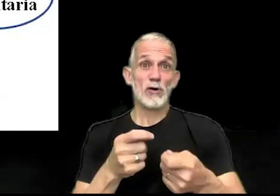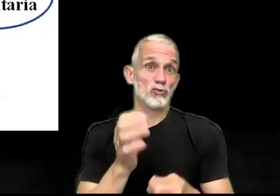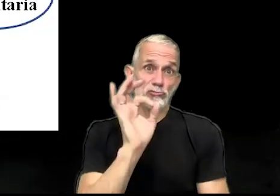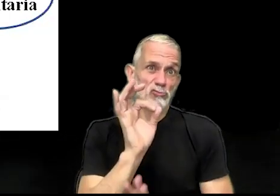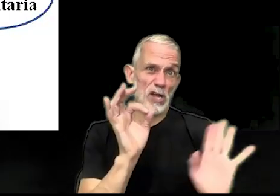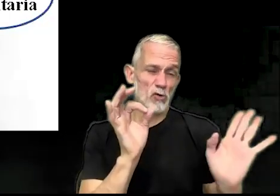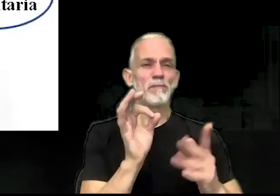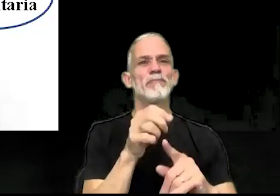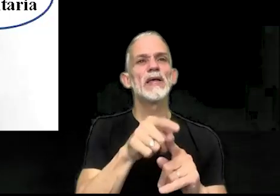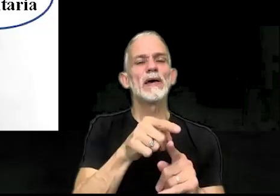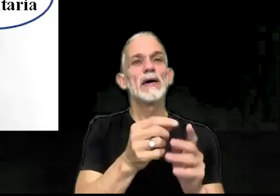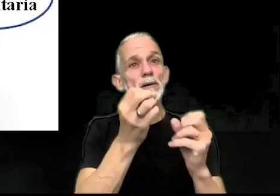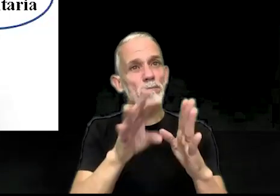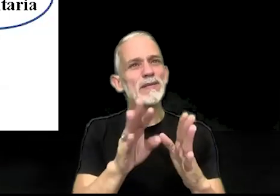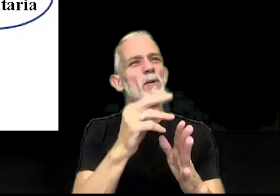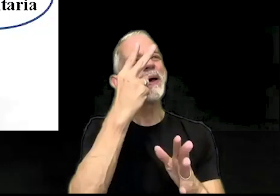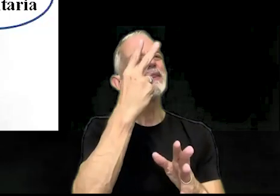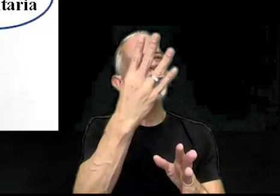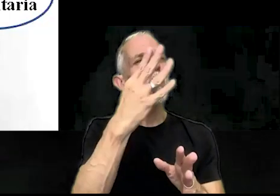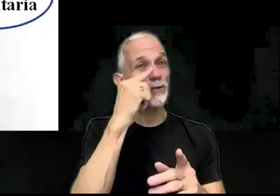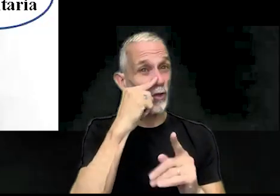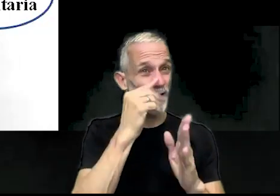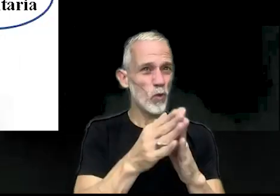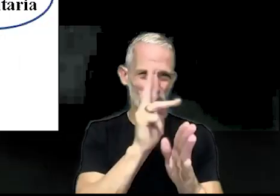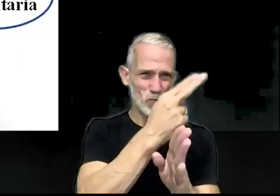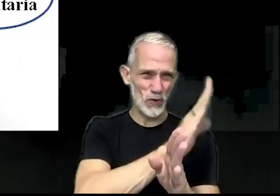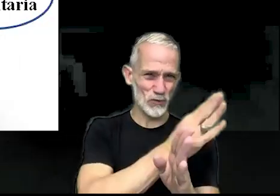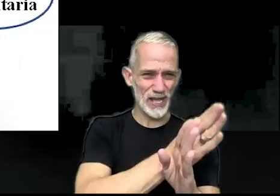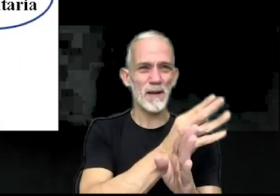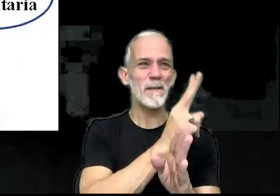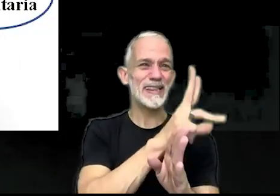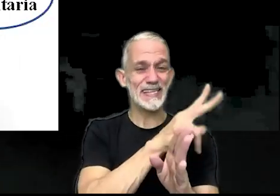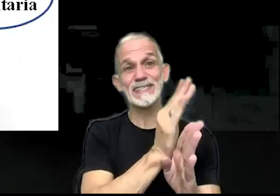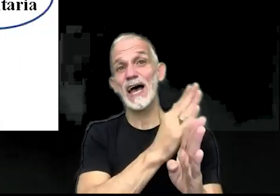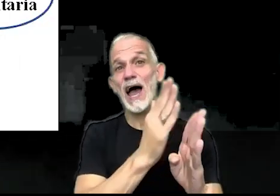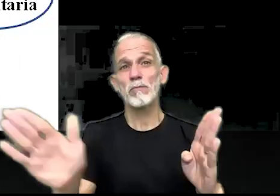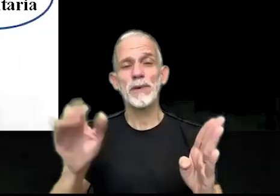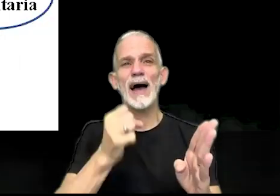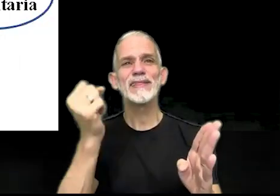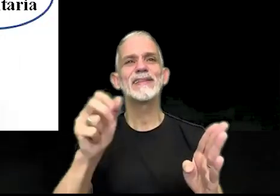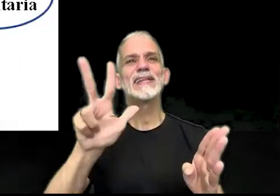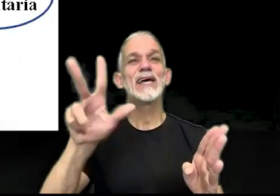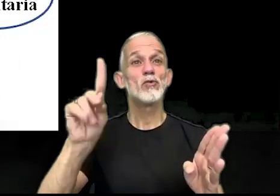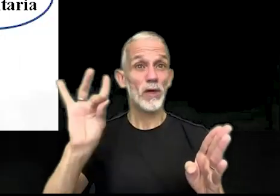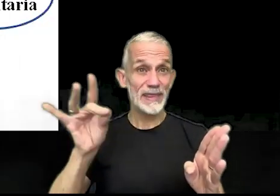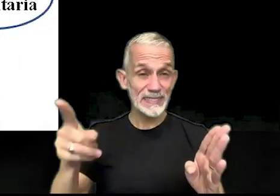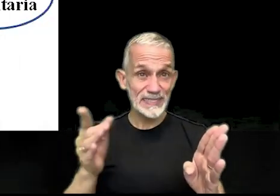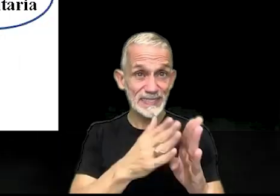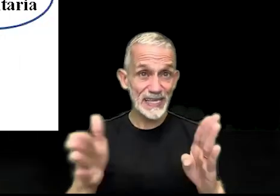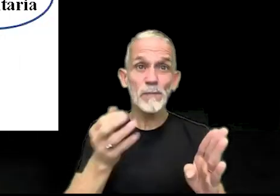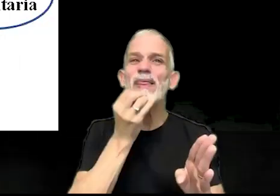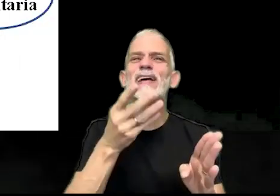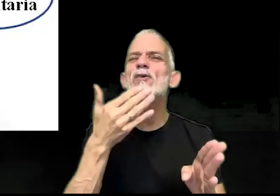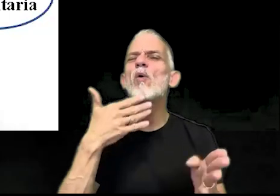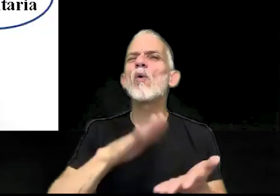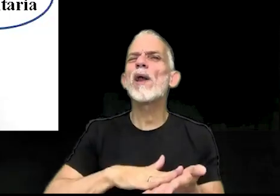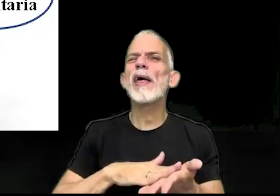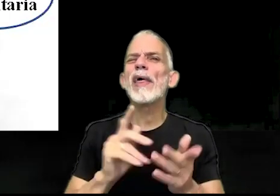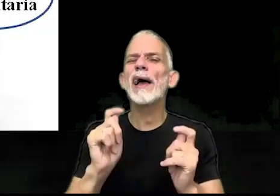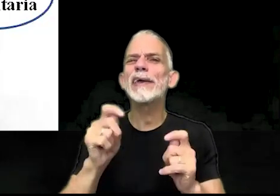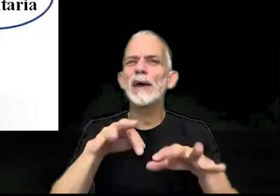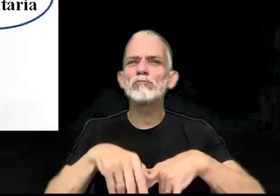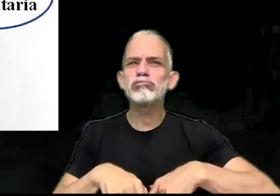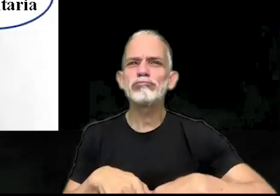cero. A partir del 24 de junio y hasta el 31 de diciembre, la declaración